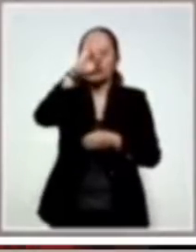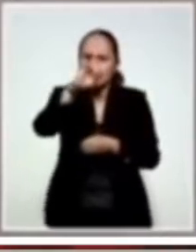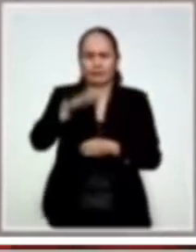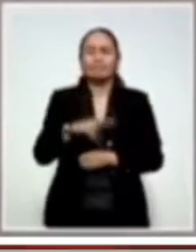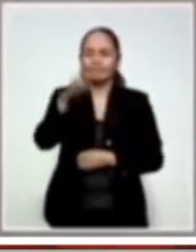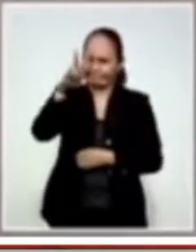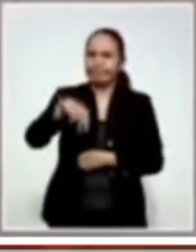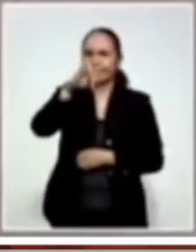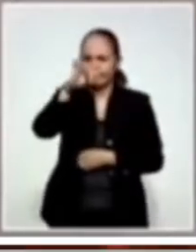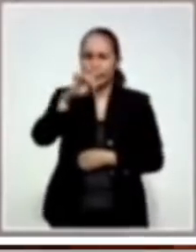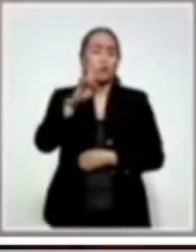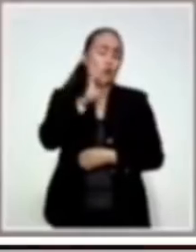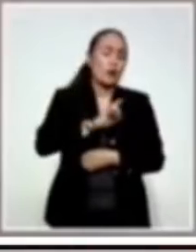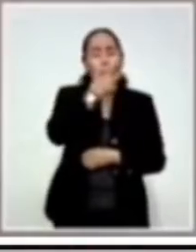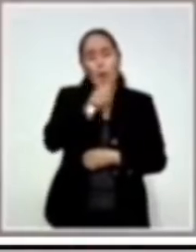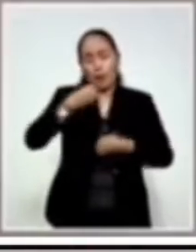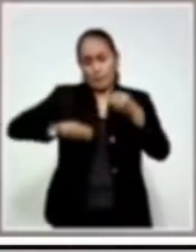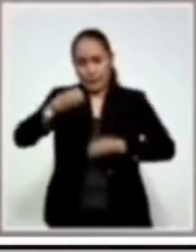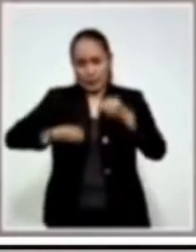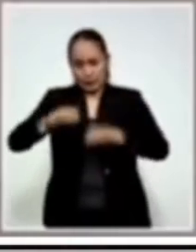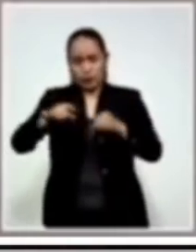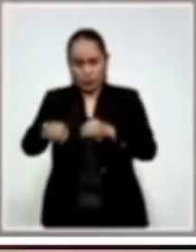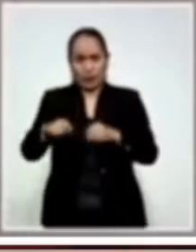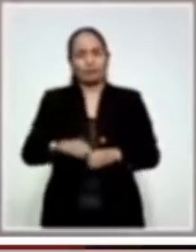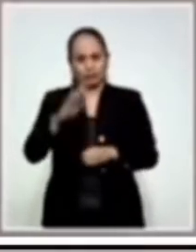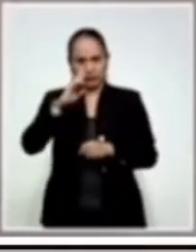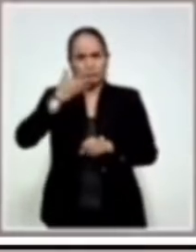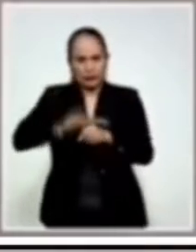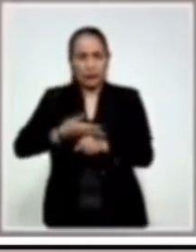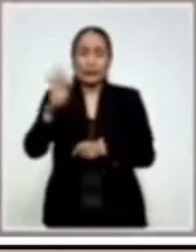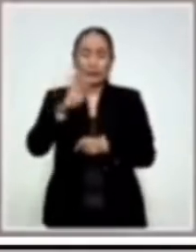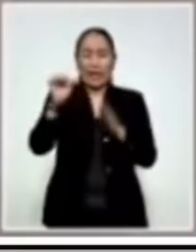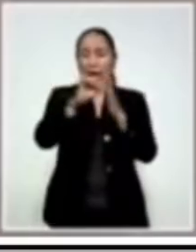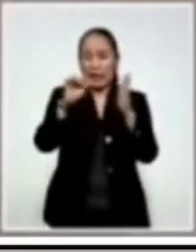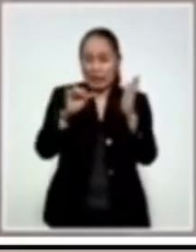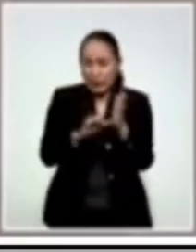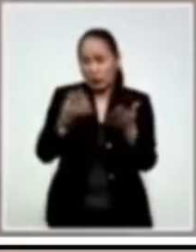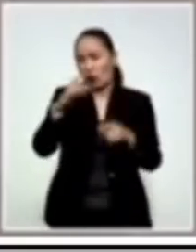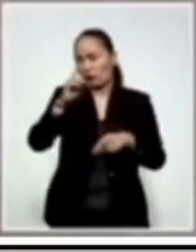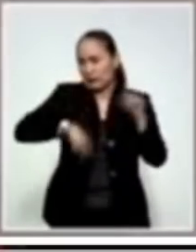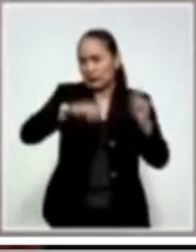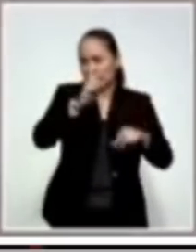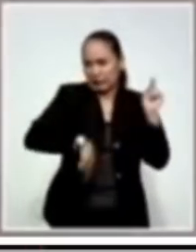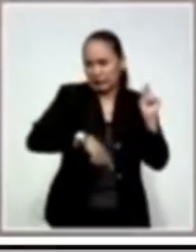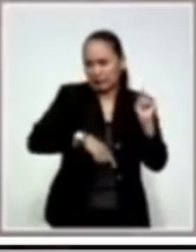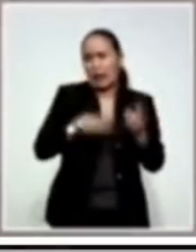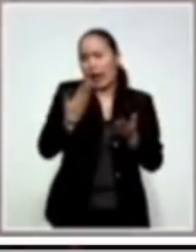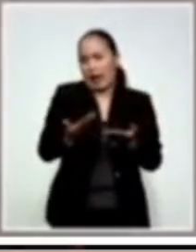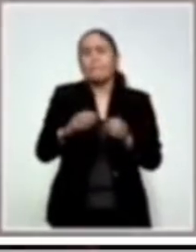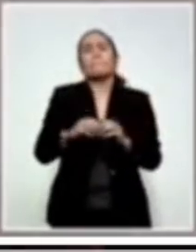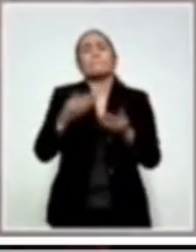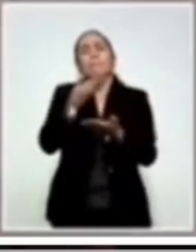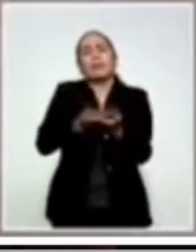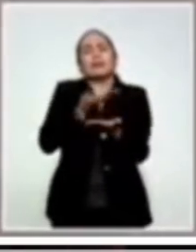en que la ministra o ministro ponente consideran que los artículos impugnados forman un sistema, lo presentan como